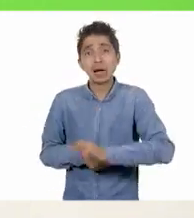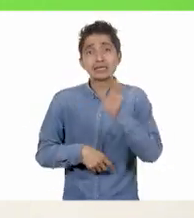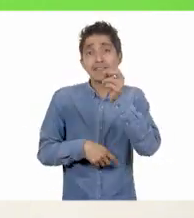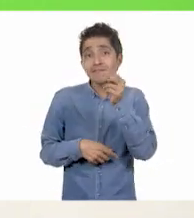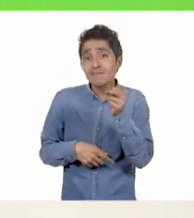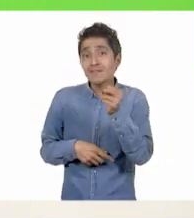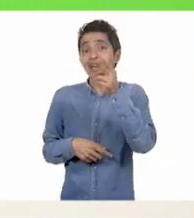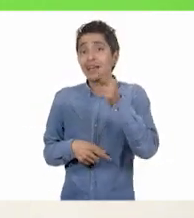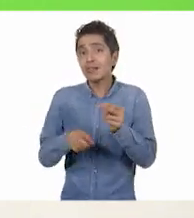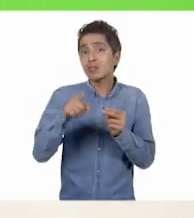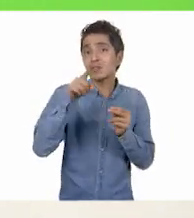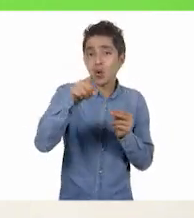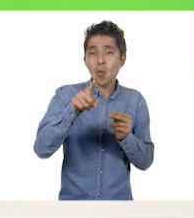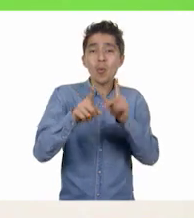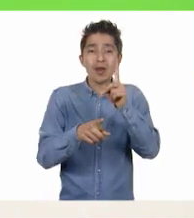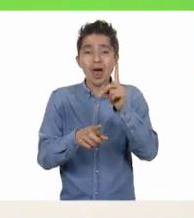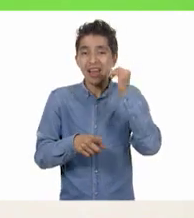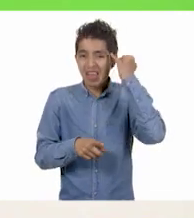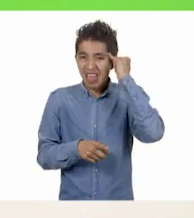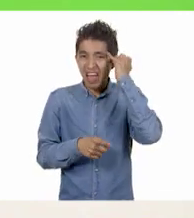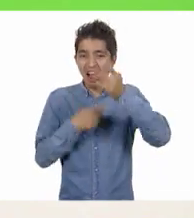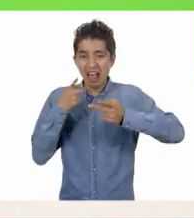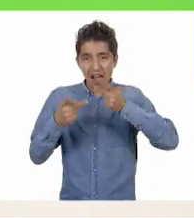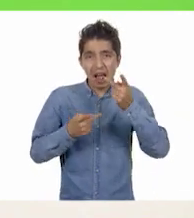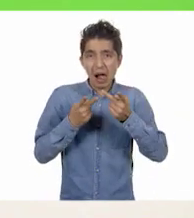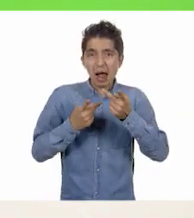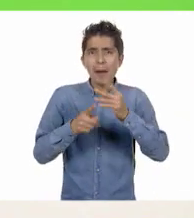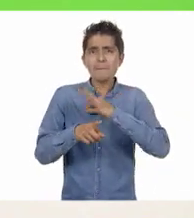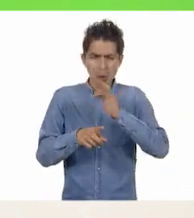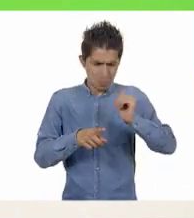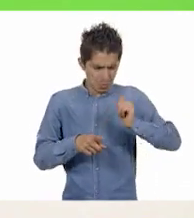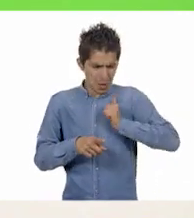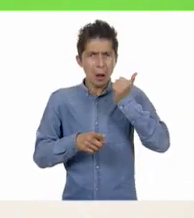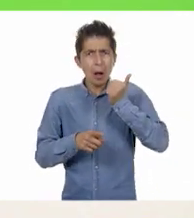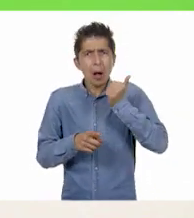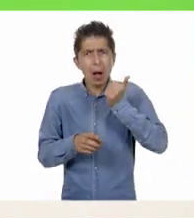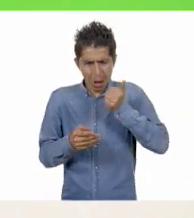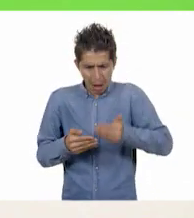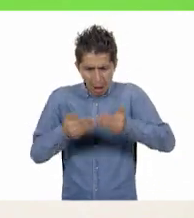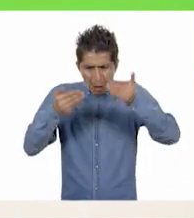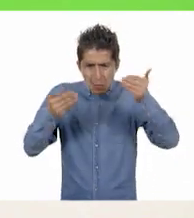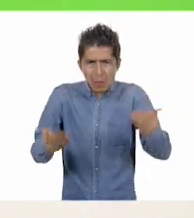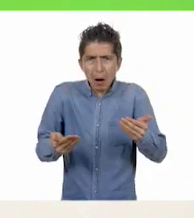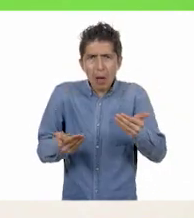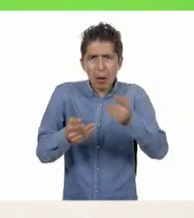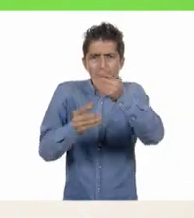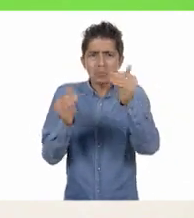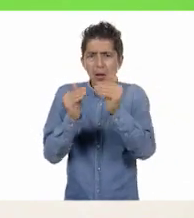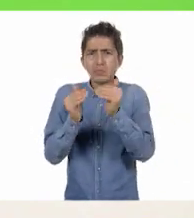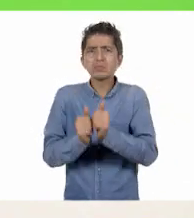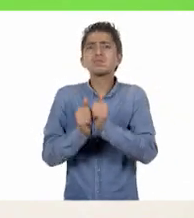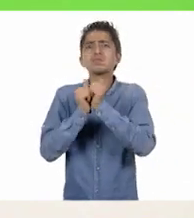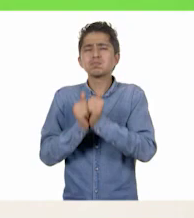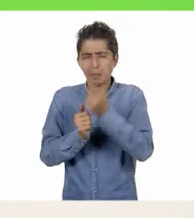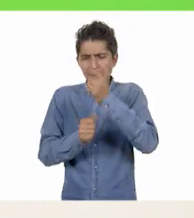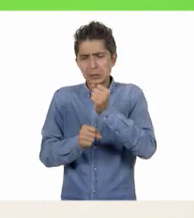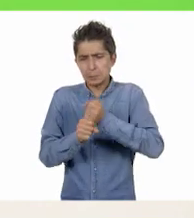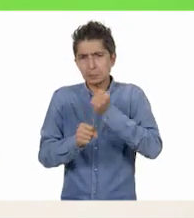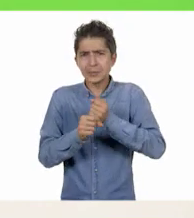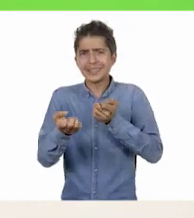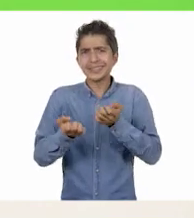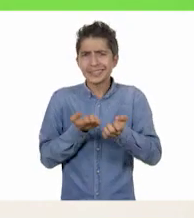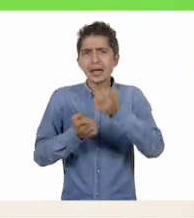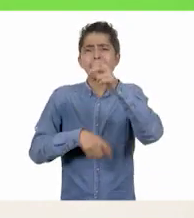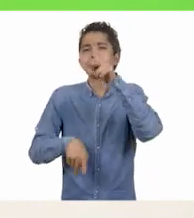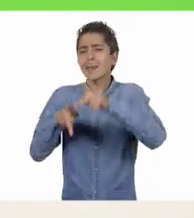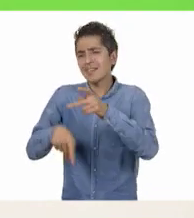la fortuna de hablar una lengua indígena, ¿por qué no aprovechas este momento que seguimos en casa para practicarla y